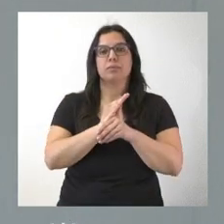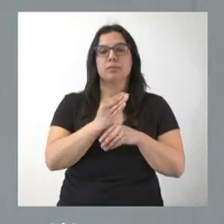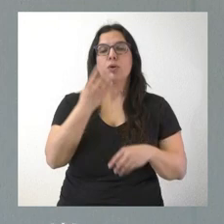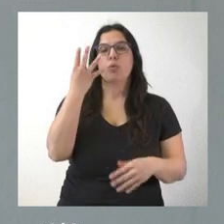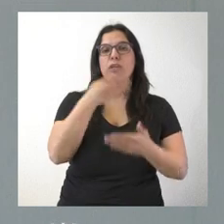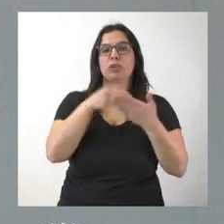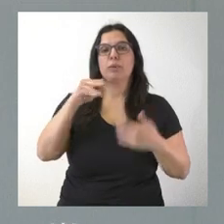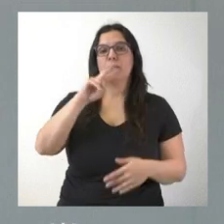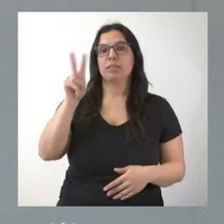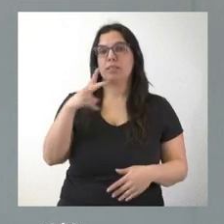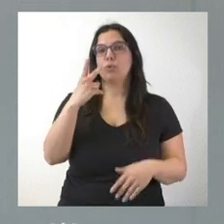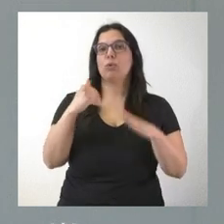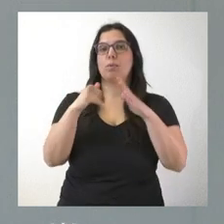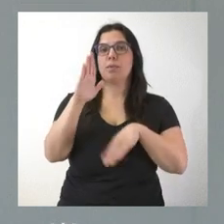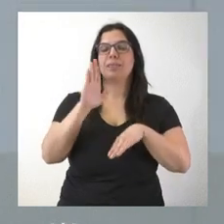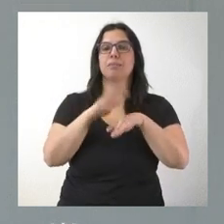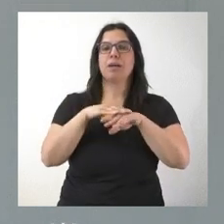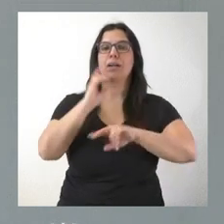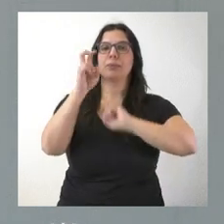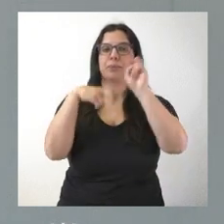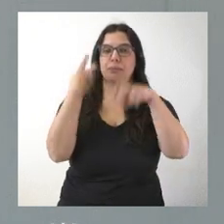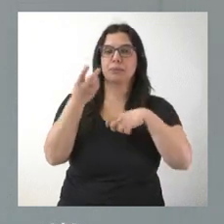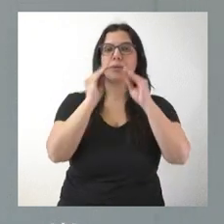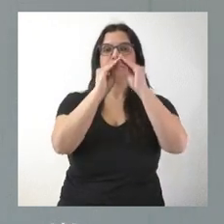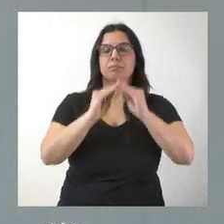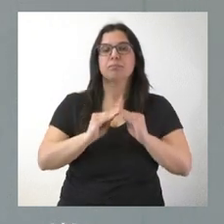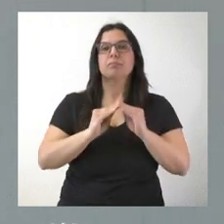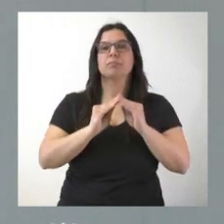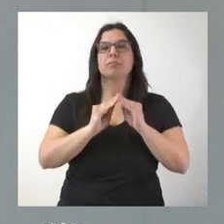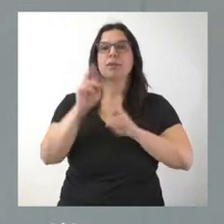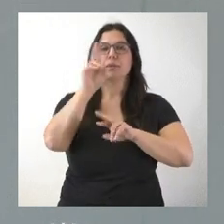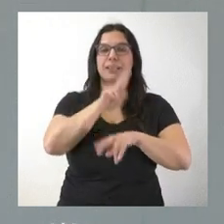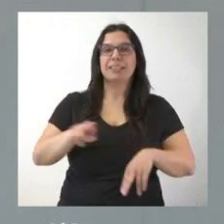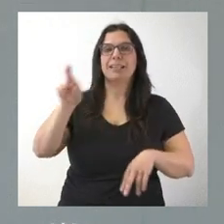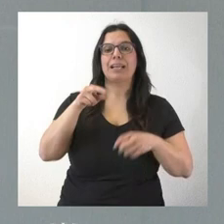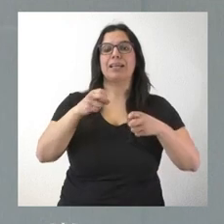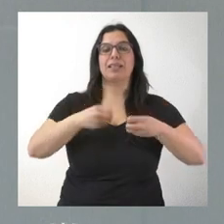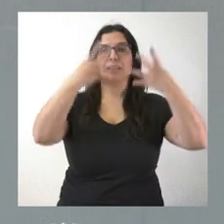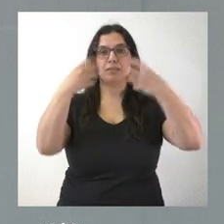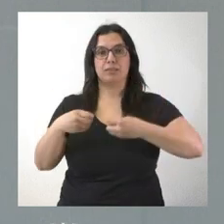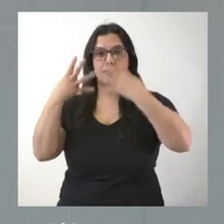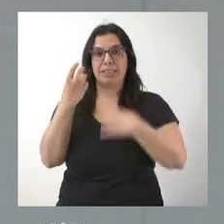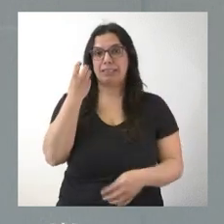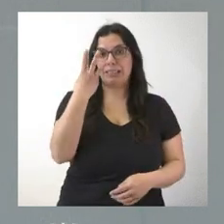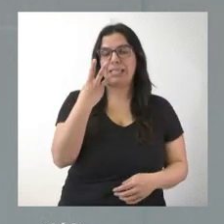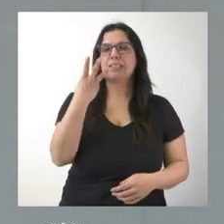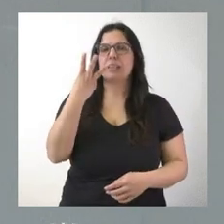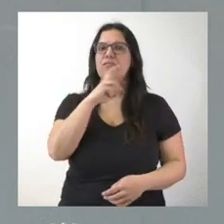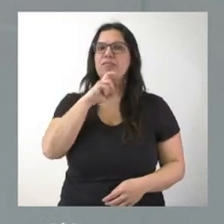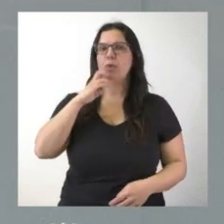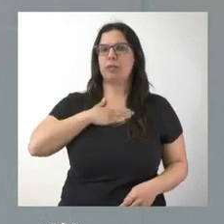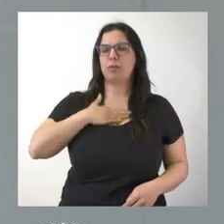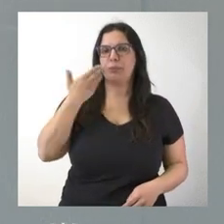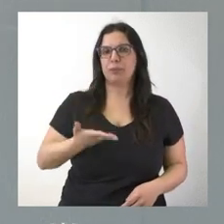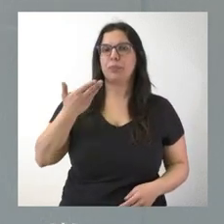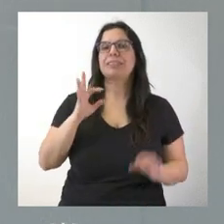cuatro millones de euros en la rehabilitación y restauración de tres inmuebles de alto valor patrimonial ubicados en